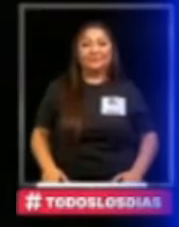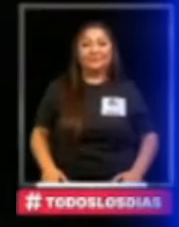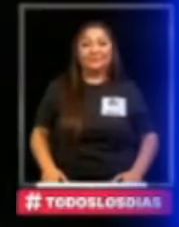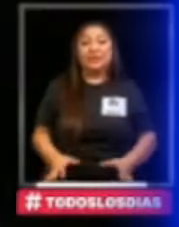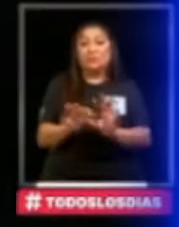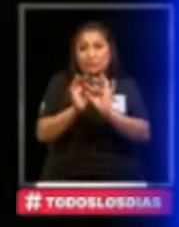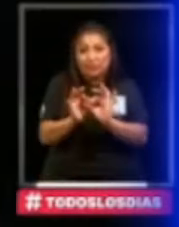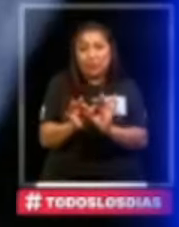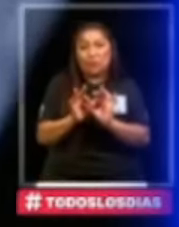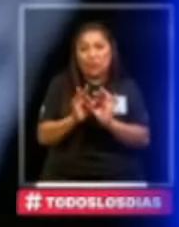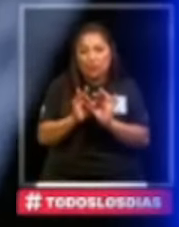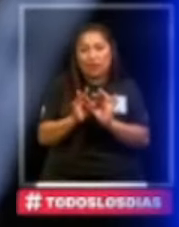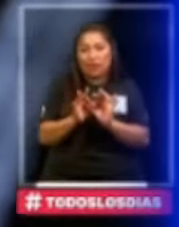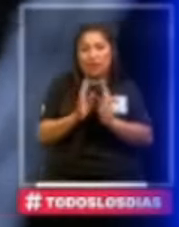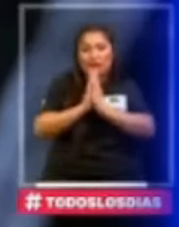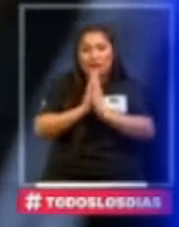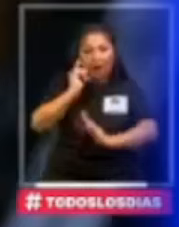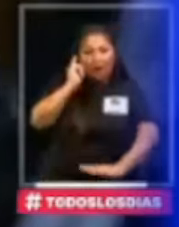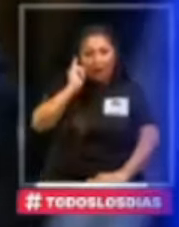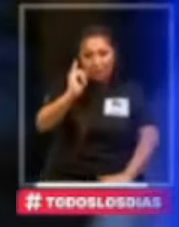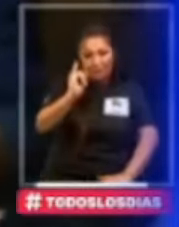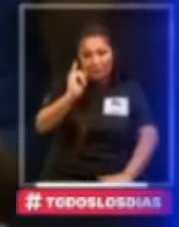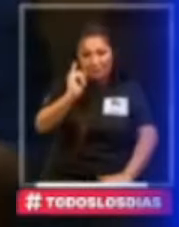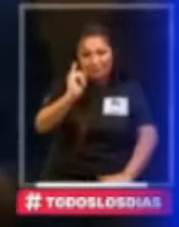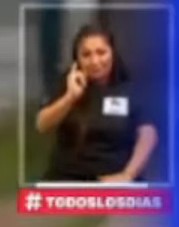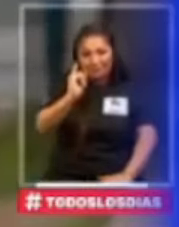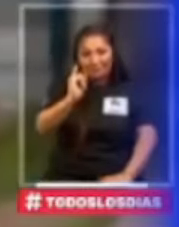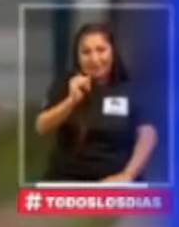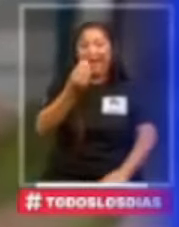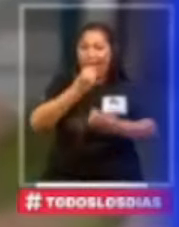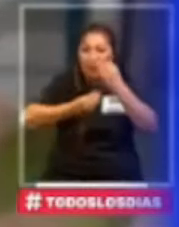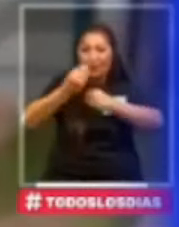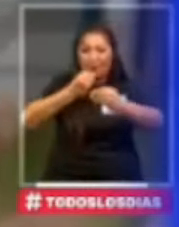Gracias por este almuerzo y amén. A